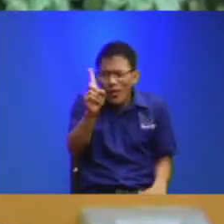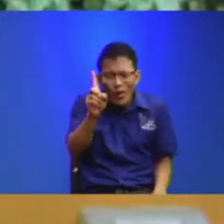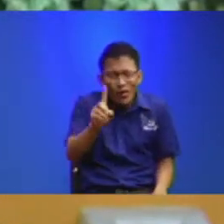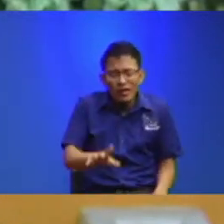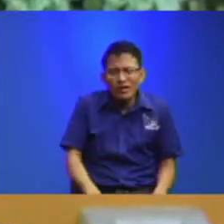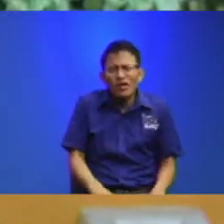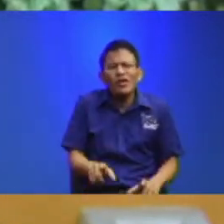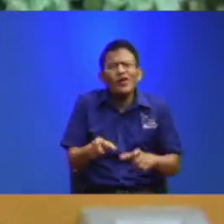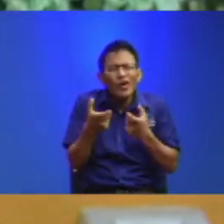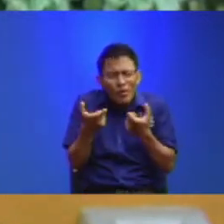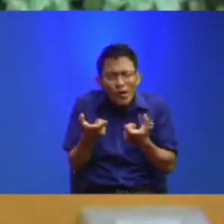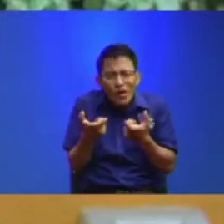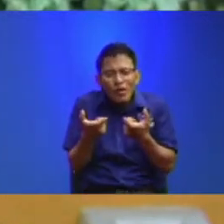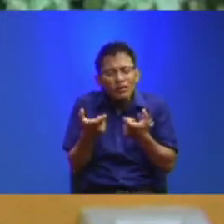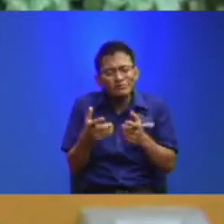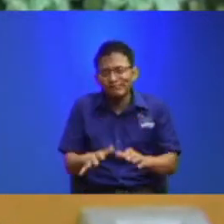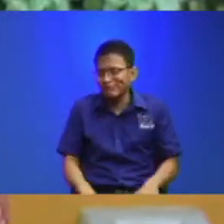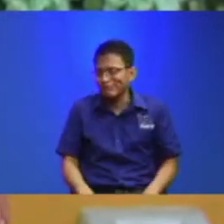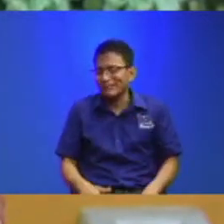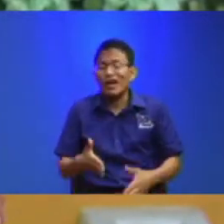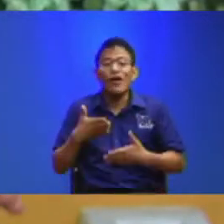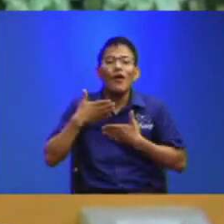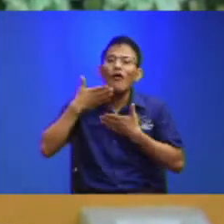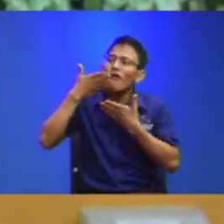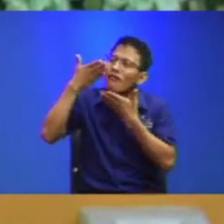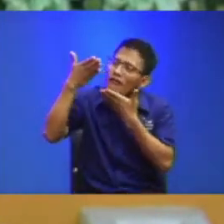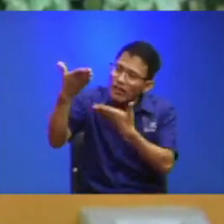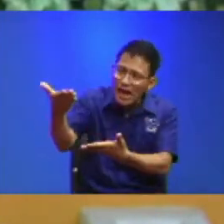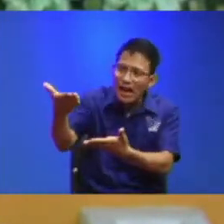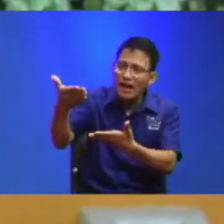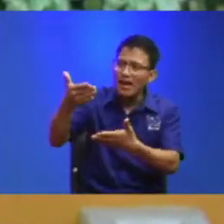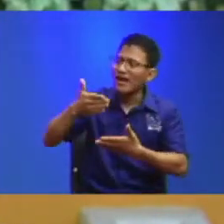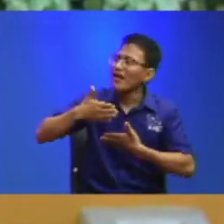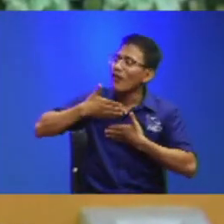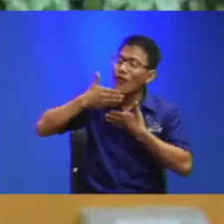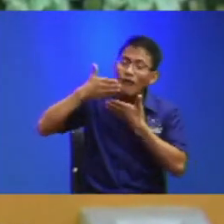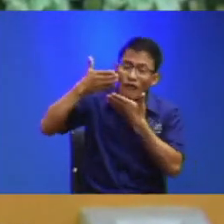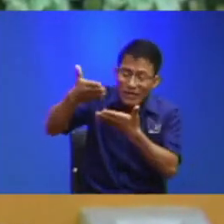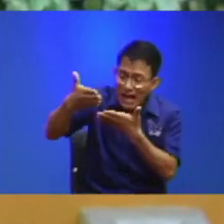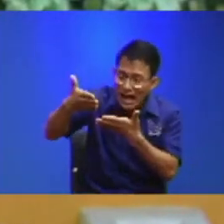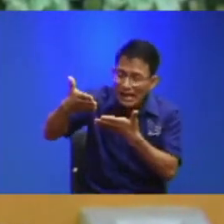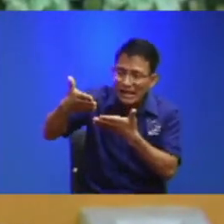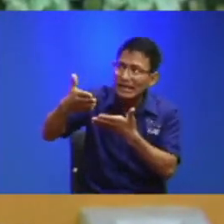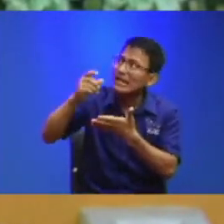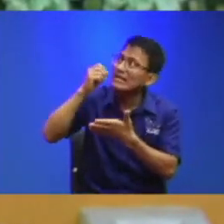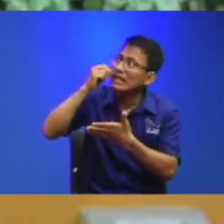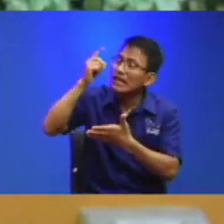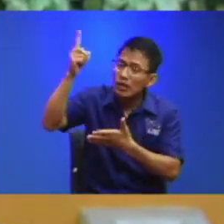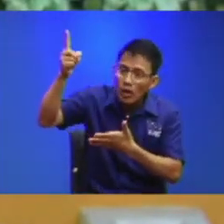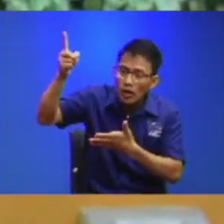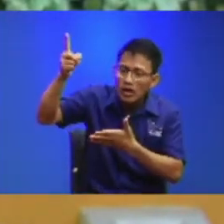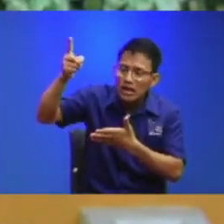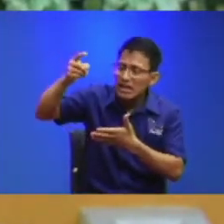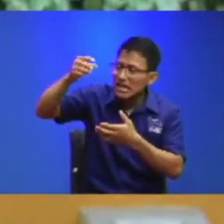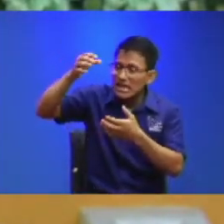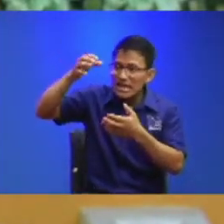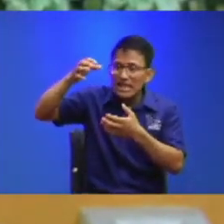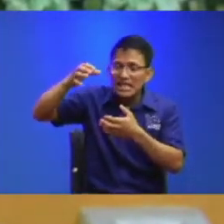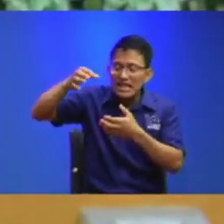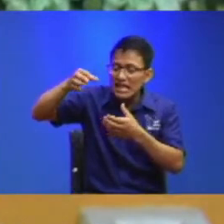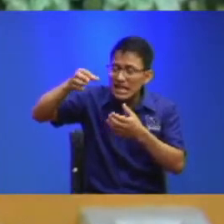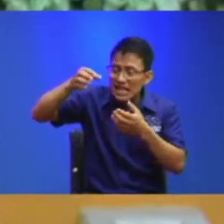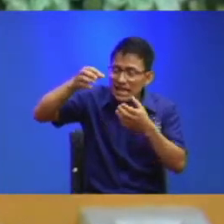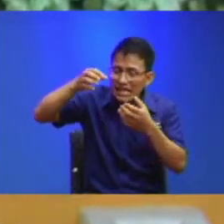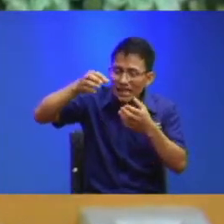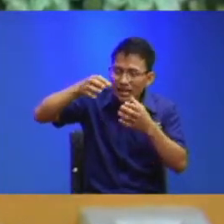permitirlo? El que le teme a Dios y crece en el conocimiento del temor a Jehová y en la aplicación